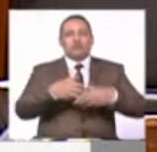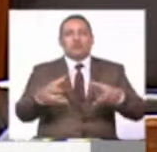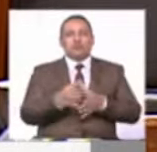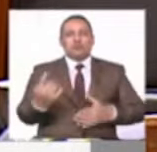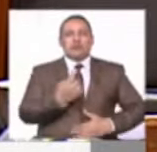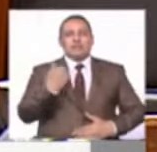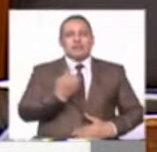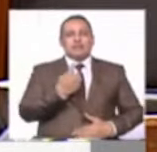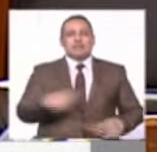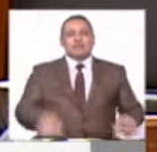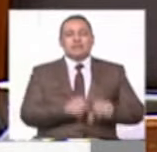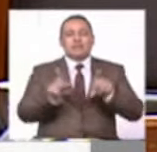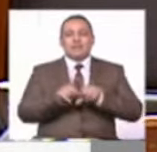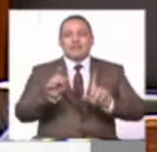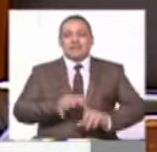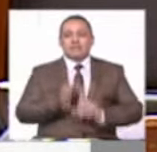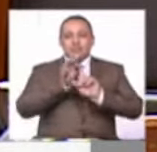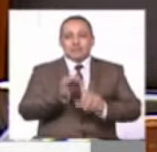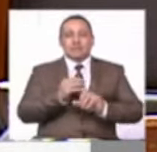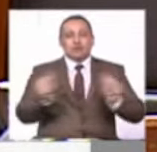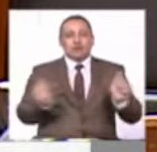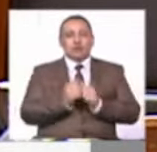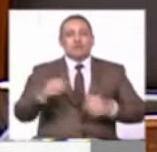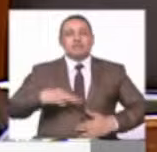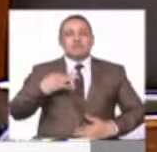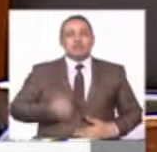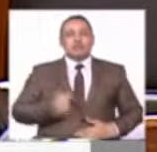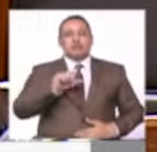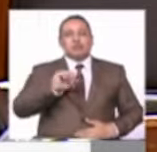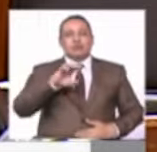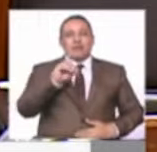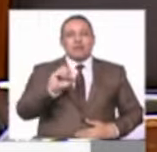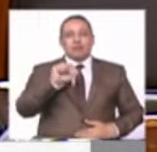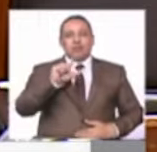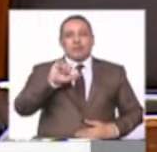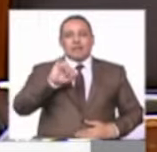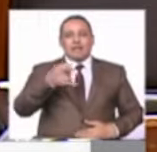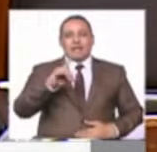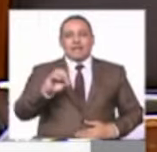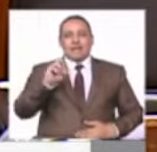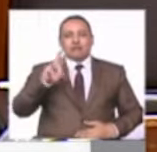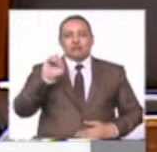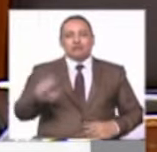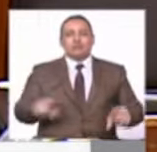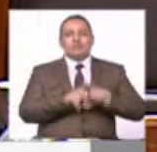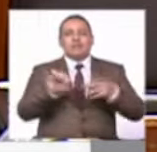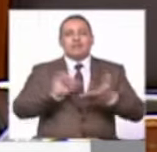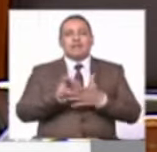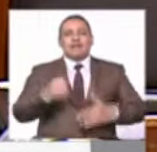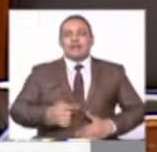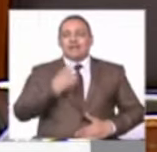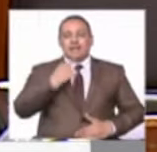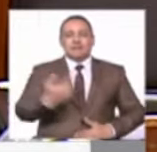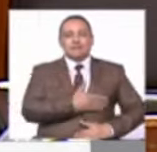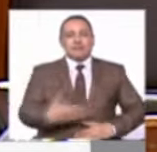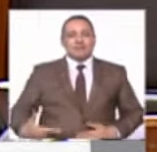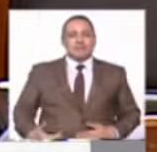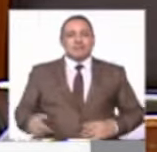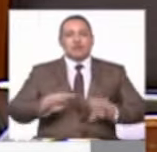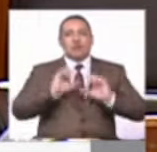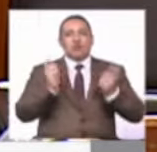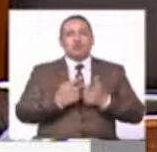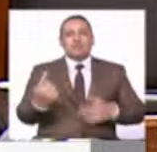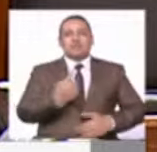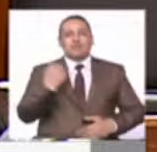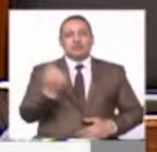institución en especial con el señor Aldo Alejandro Vázquez Ríos Quien fuera presidente de la junta